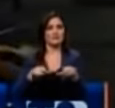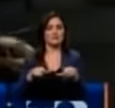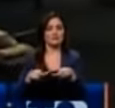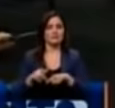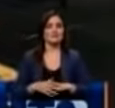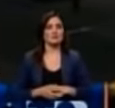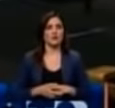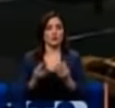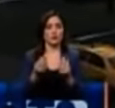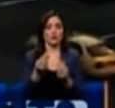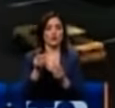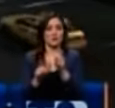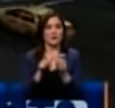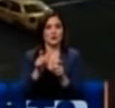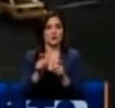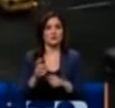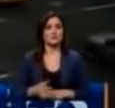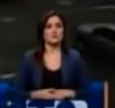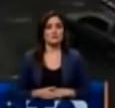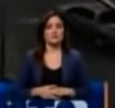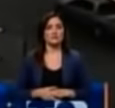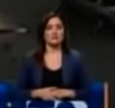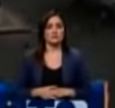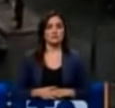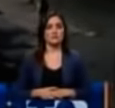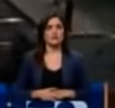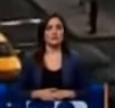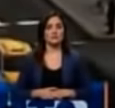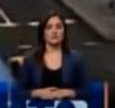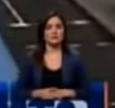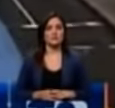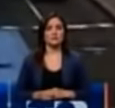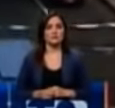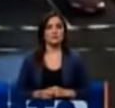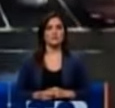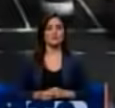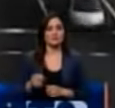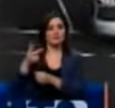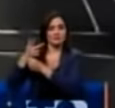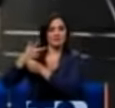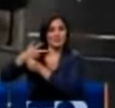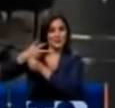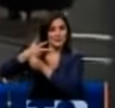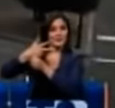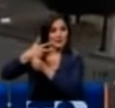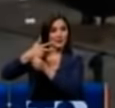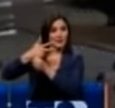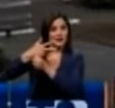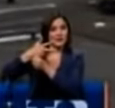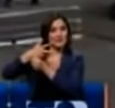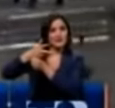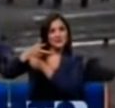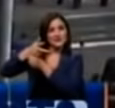esta aglomeración de personas justo en este sector. Por eso vemos ahí un poco de tráfico. A ver si nos